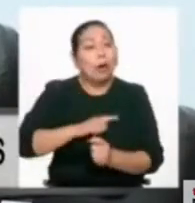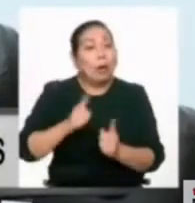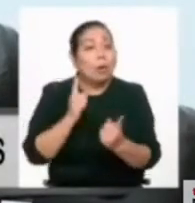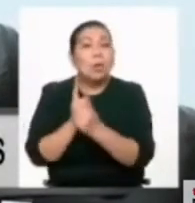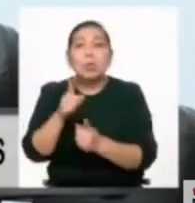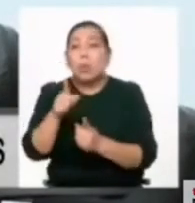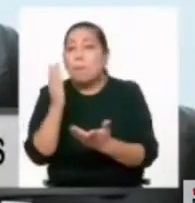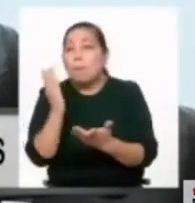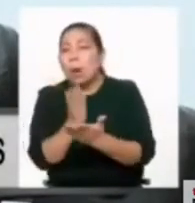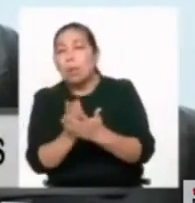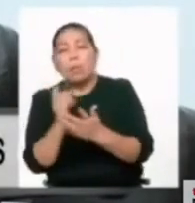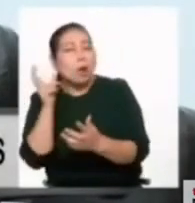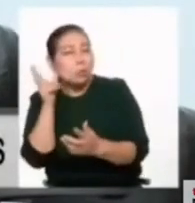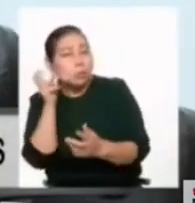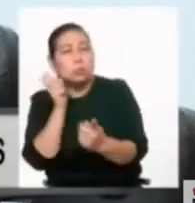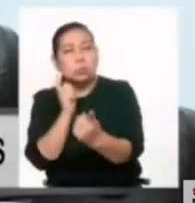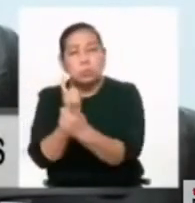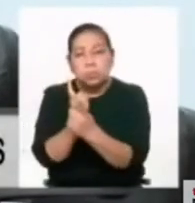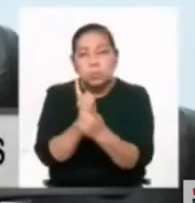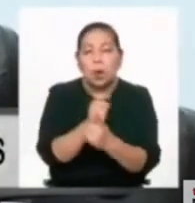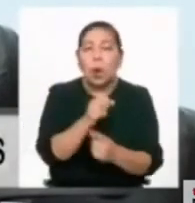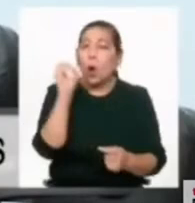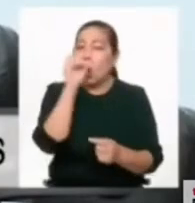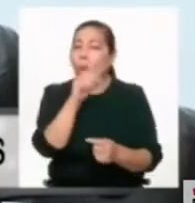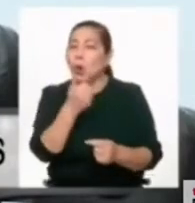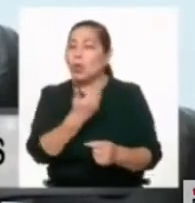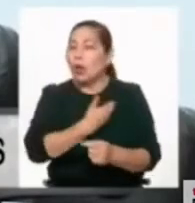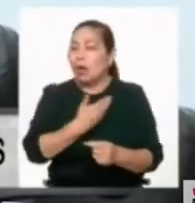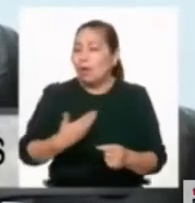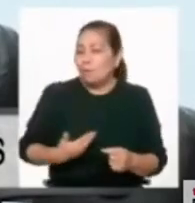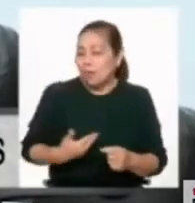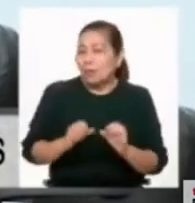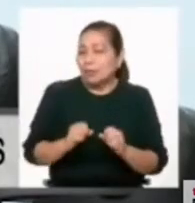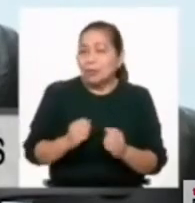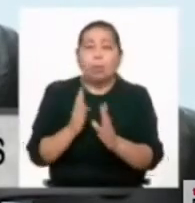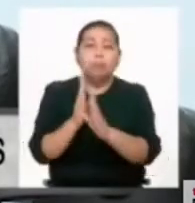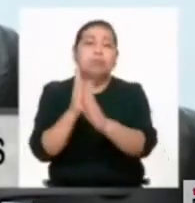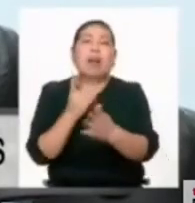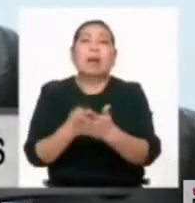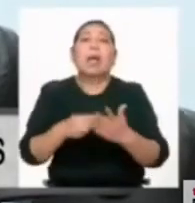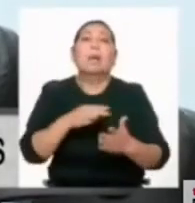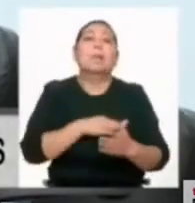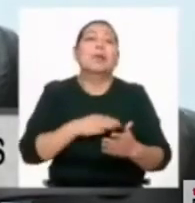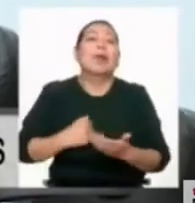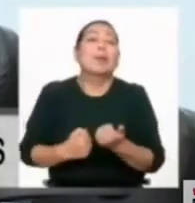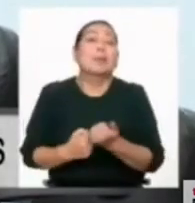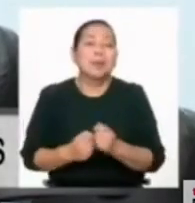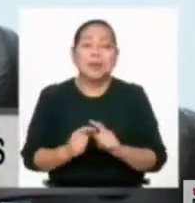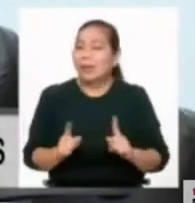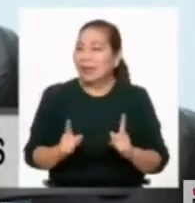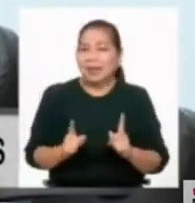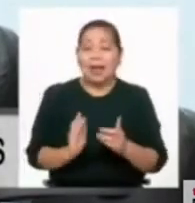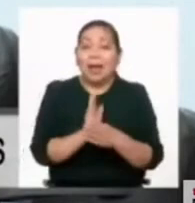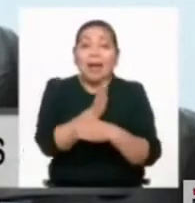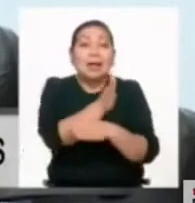autoridades para recoger sus problemas y no, como en otras oportunidades o en otros gobiernos hacían, que las autoridades hacían cola para ver qué ministro los atendía. El gobierno